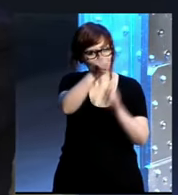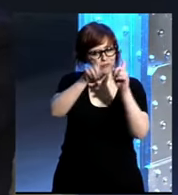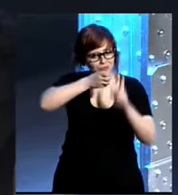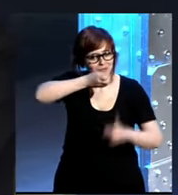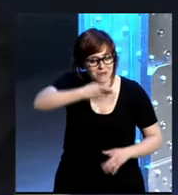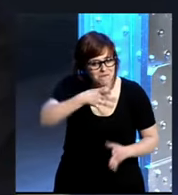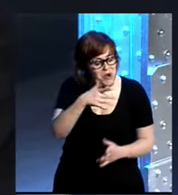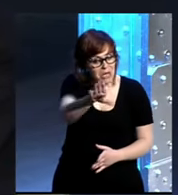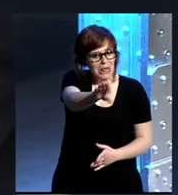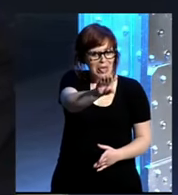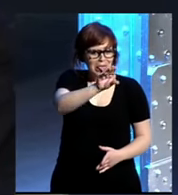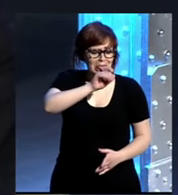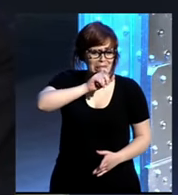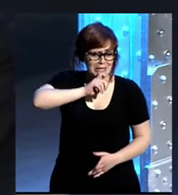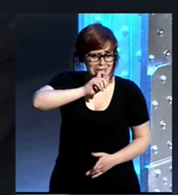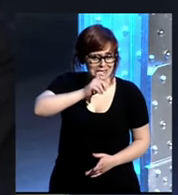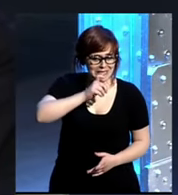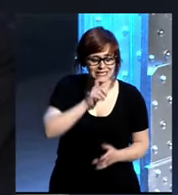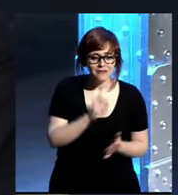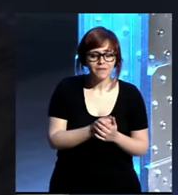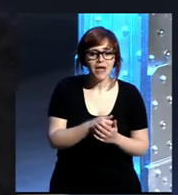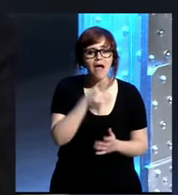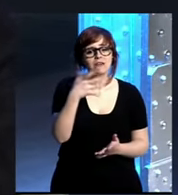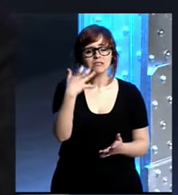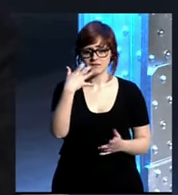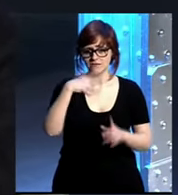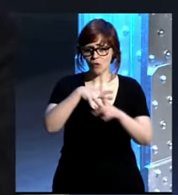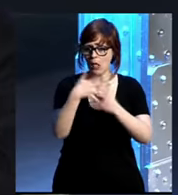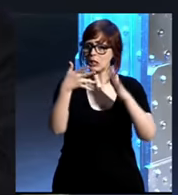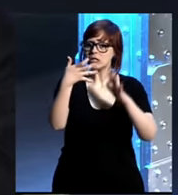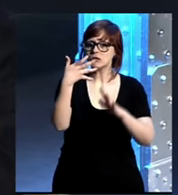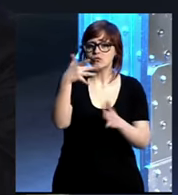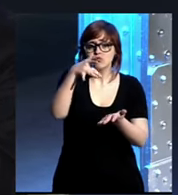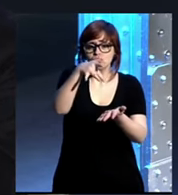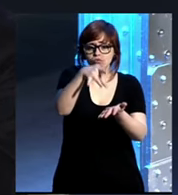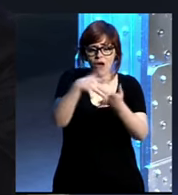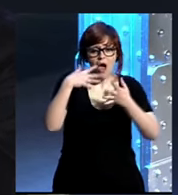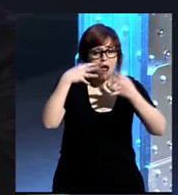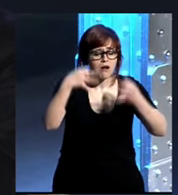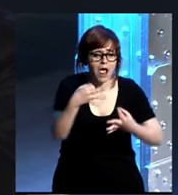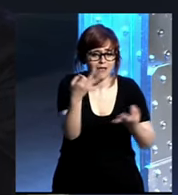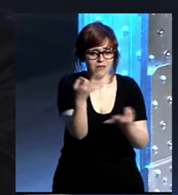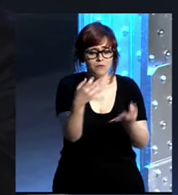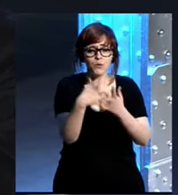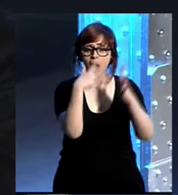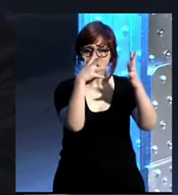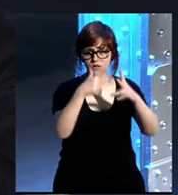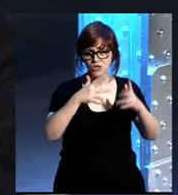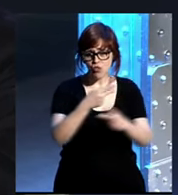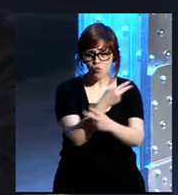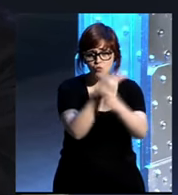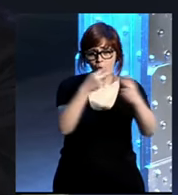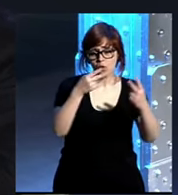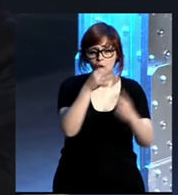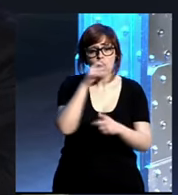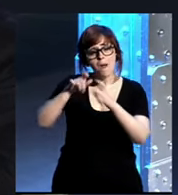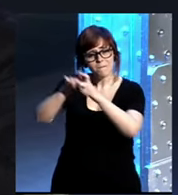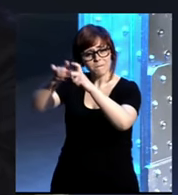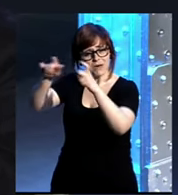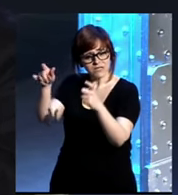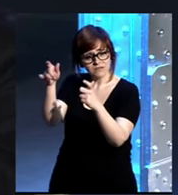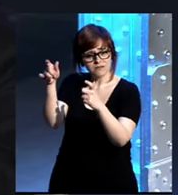entiendo. A ver, ¿con qué nos encontramos? Yo creo que las administraciones públicas y las empresas se encuentran